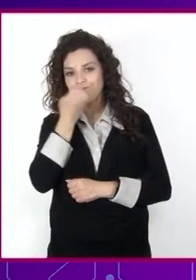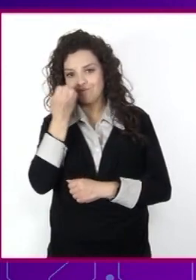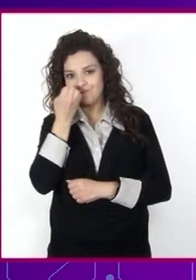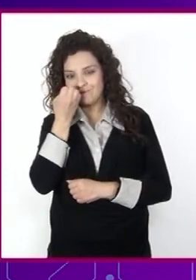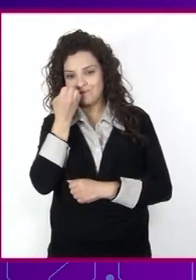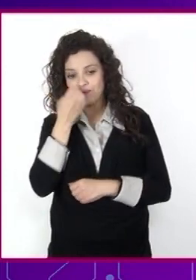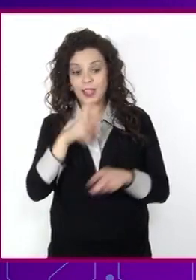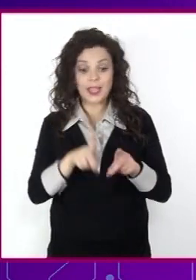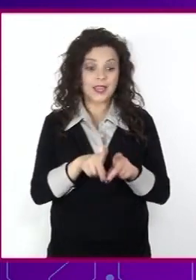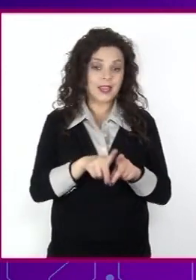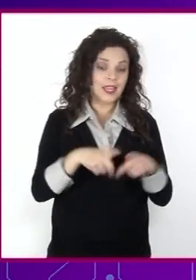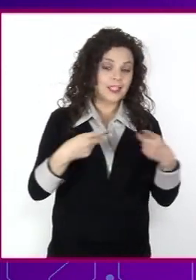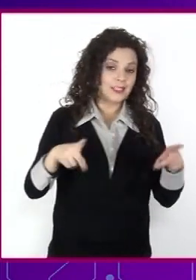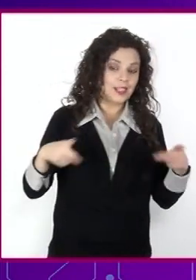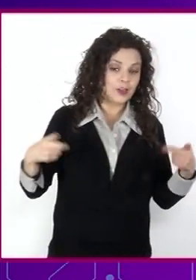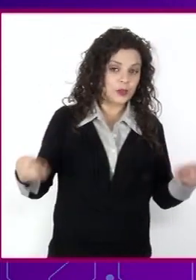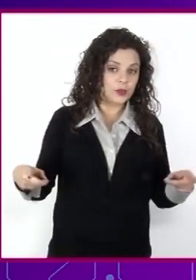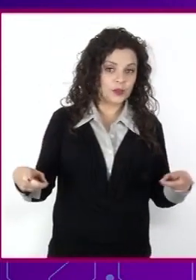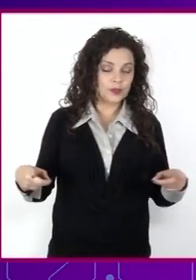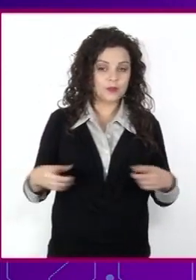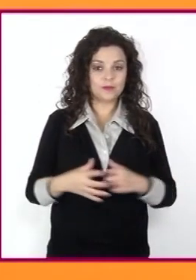Desarrollo.